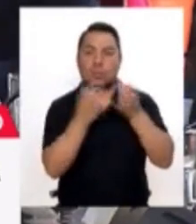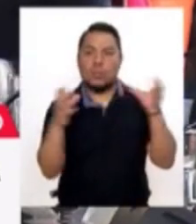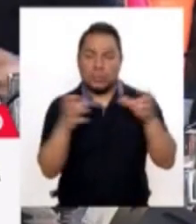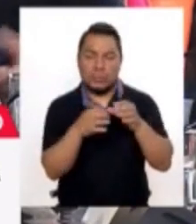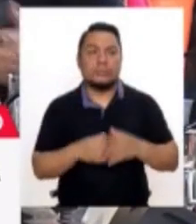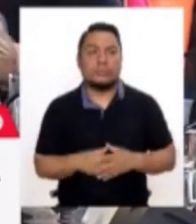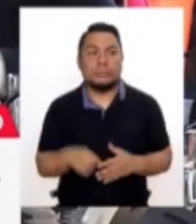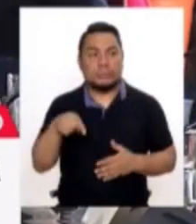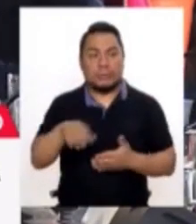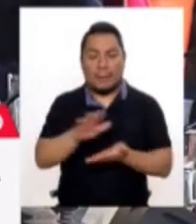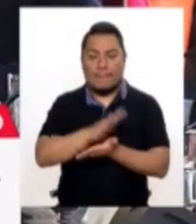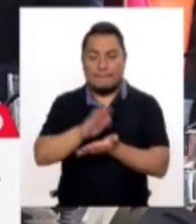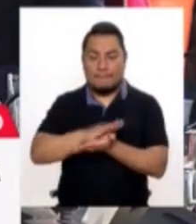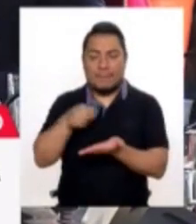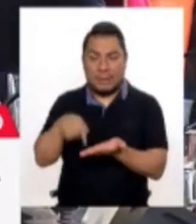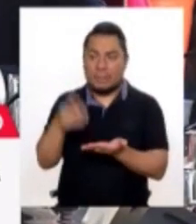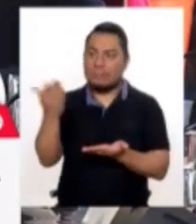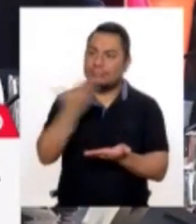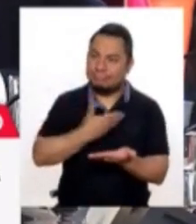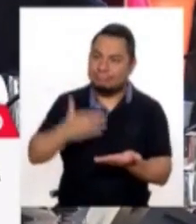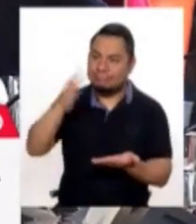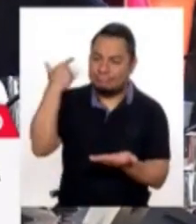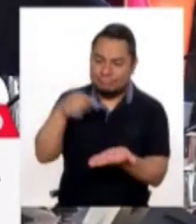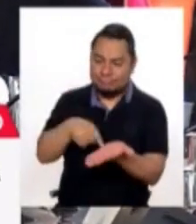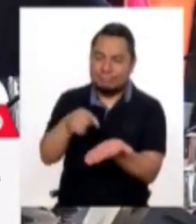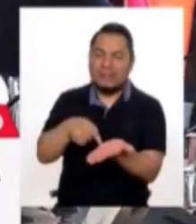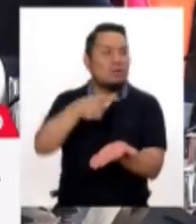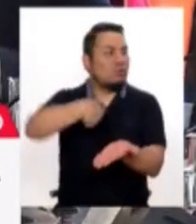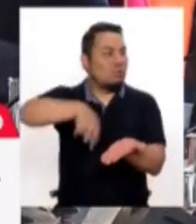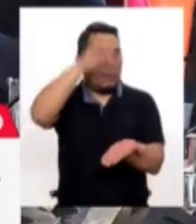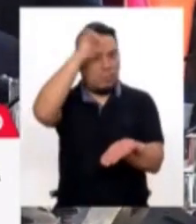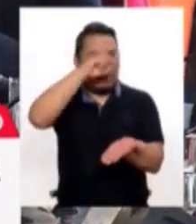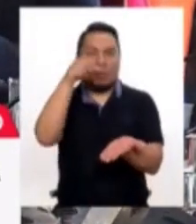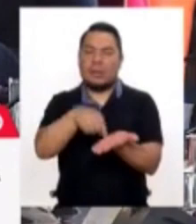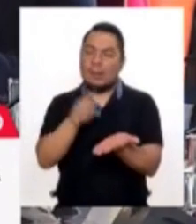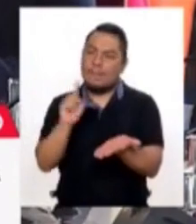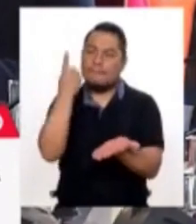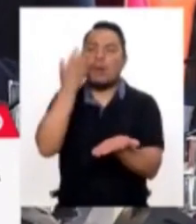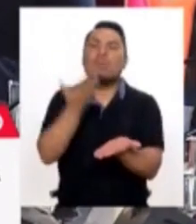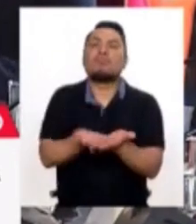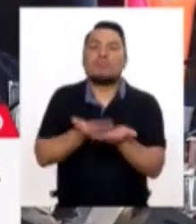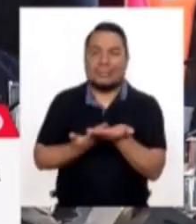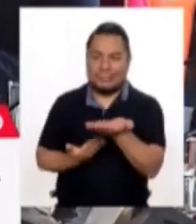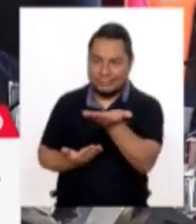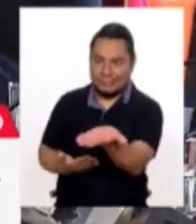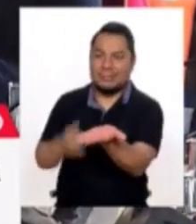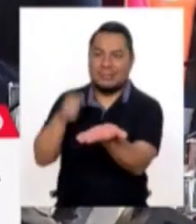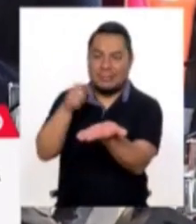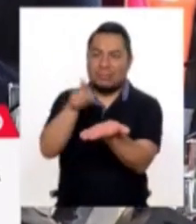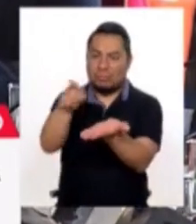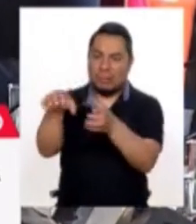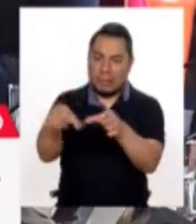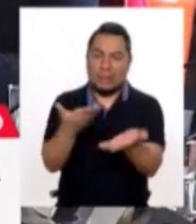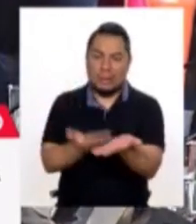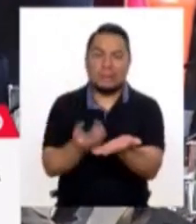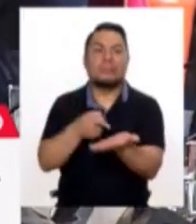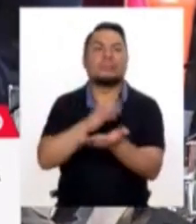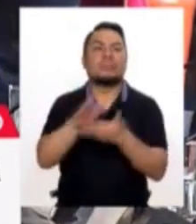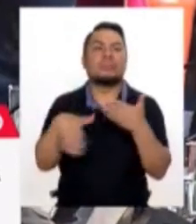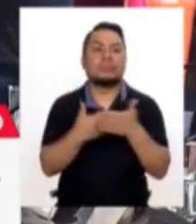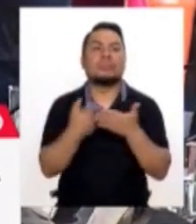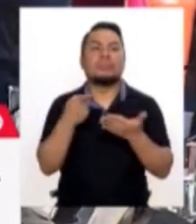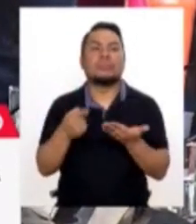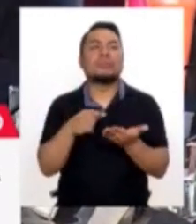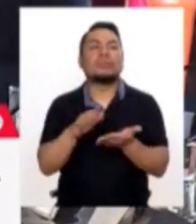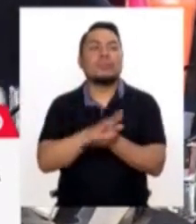Este documento, señora presidenta, refleja ello. Una primera propuesta que será complementada con otro